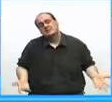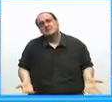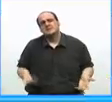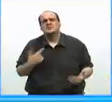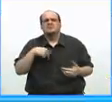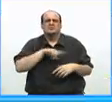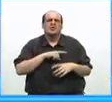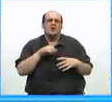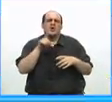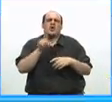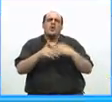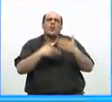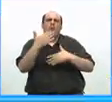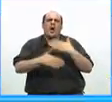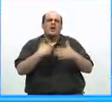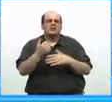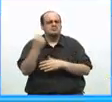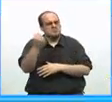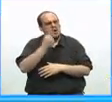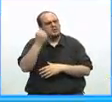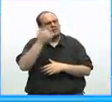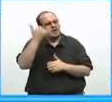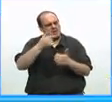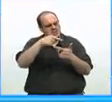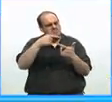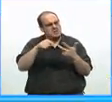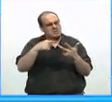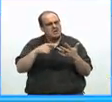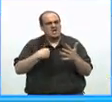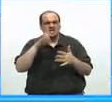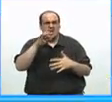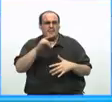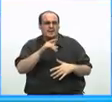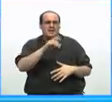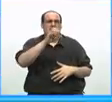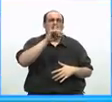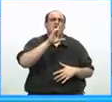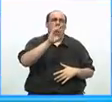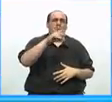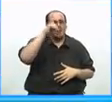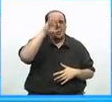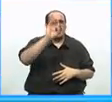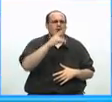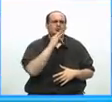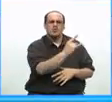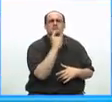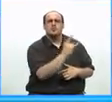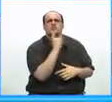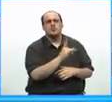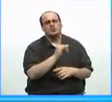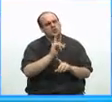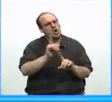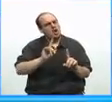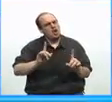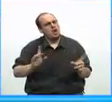varios jugadores importantes Entonces no no no podemos tampoco cargarle la responsabilidad a Óscar de de quizás tener que hacer todo o